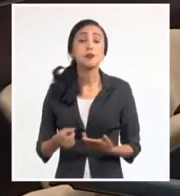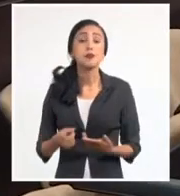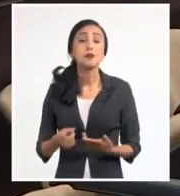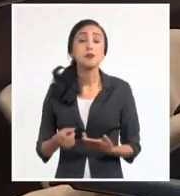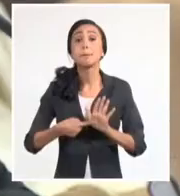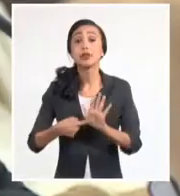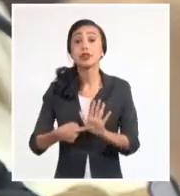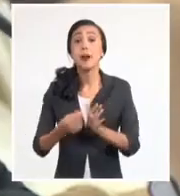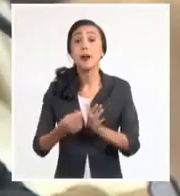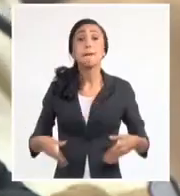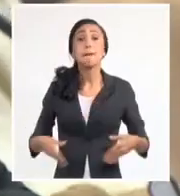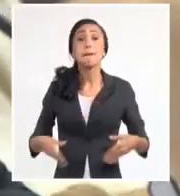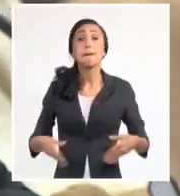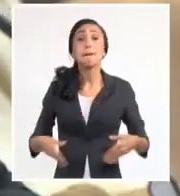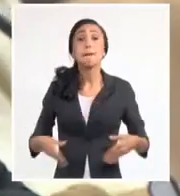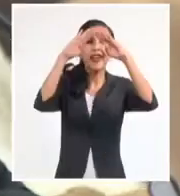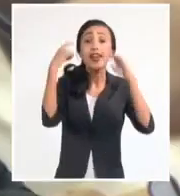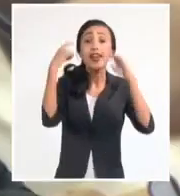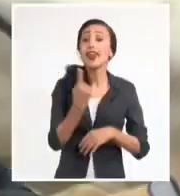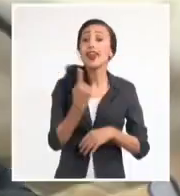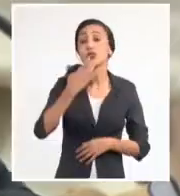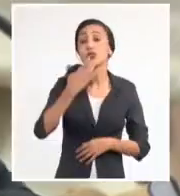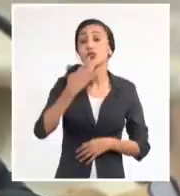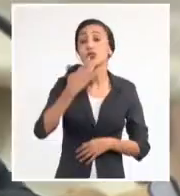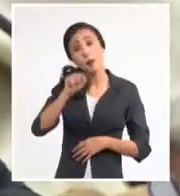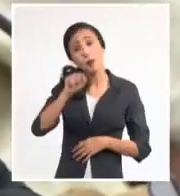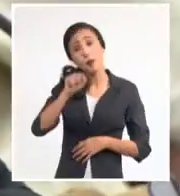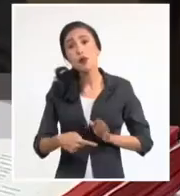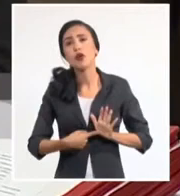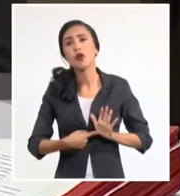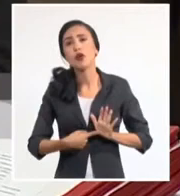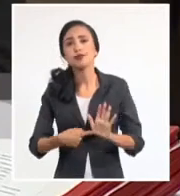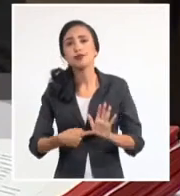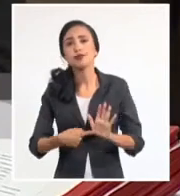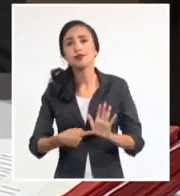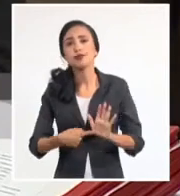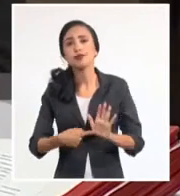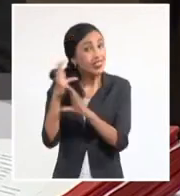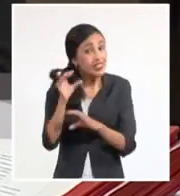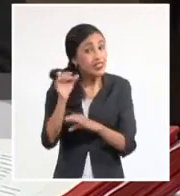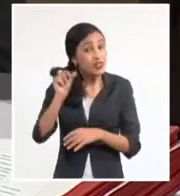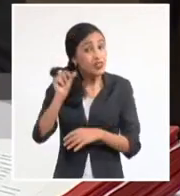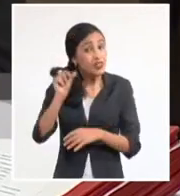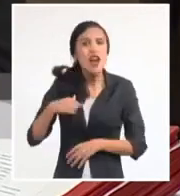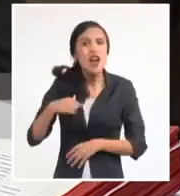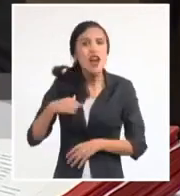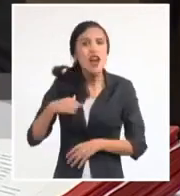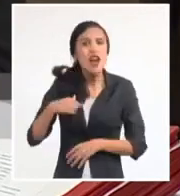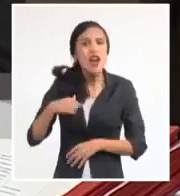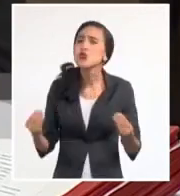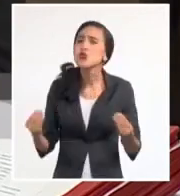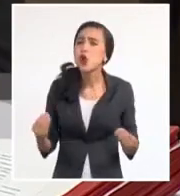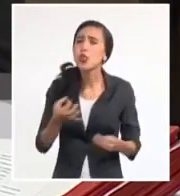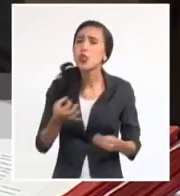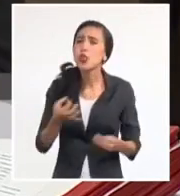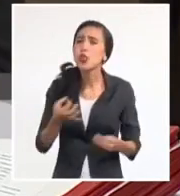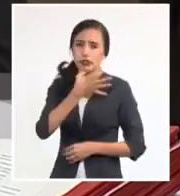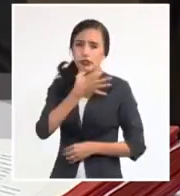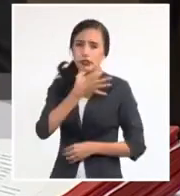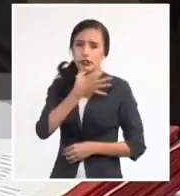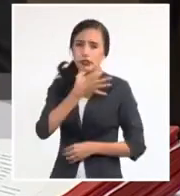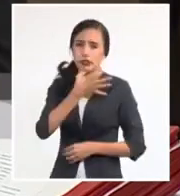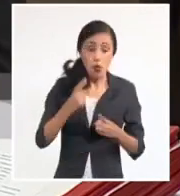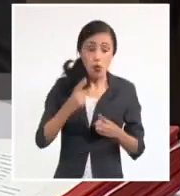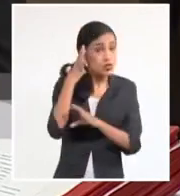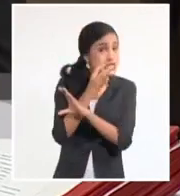Ballet Nacional de Cuba a los científicos, dedicado a los científicos, se habló mucho del comandante en jefe, tanto por los científicos como